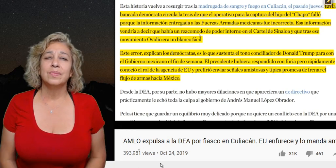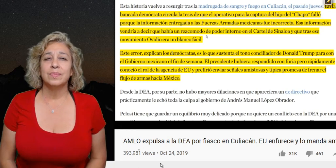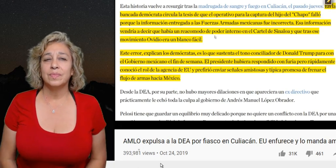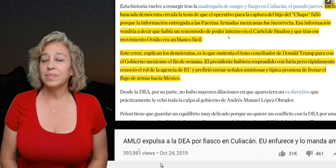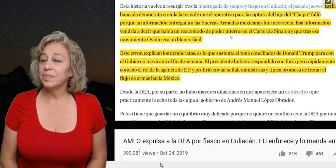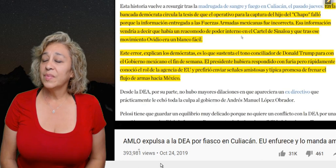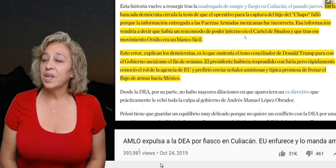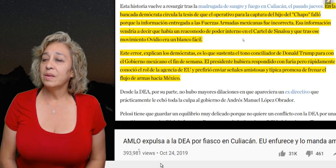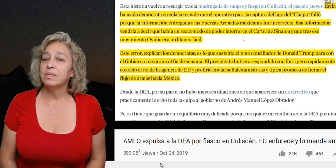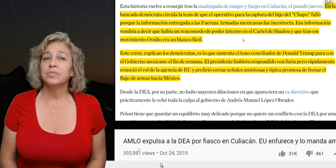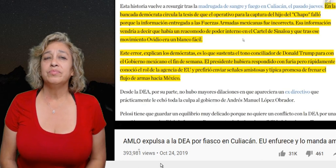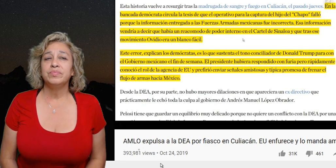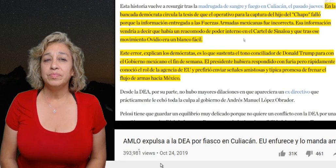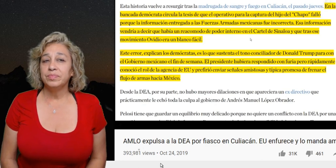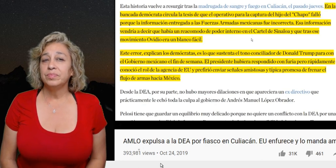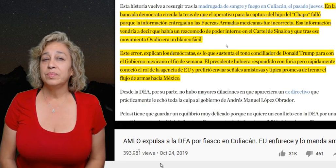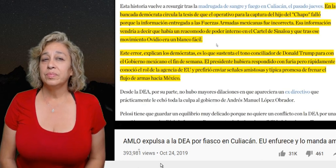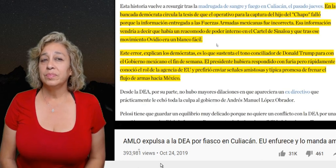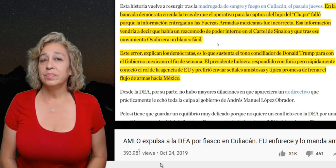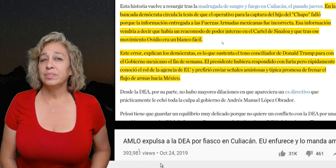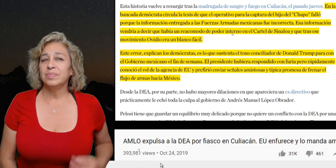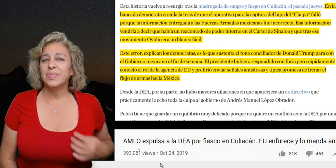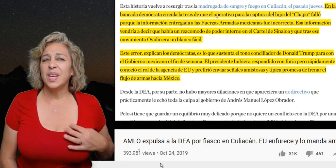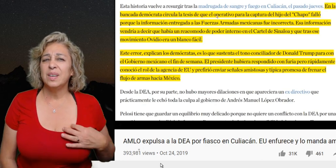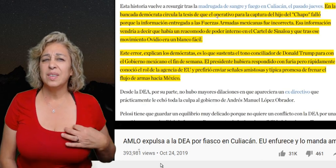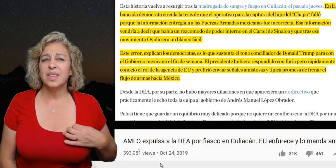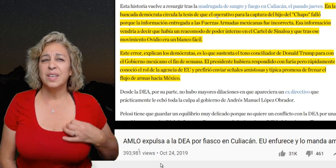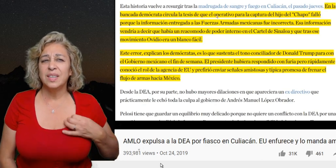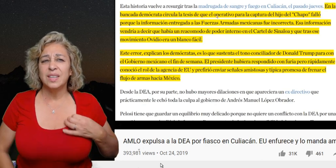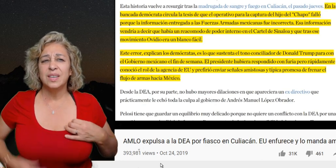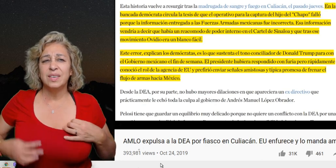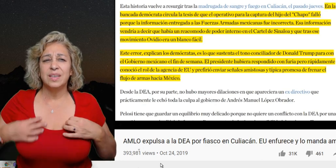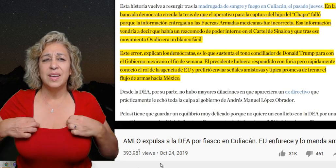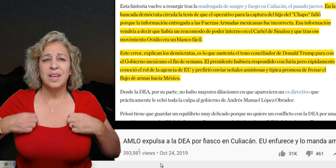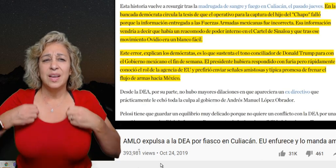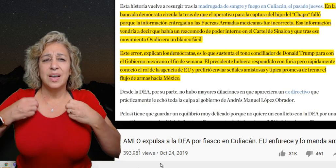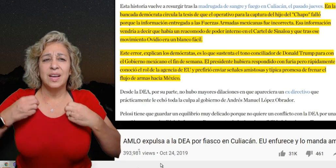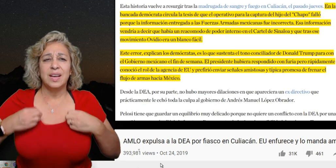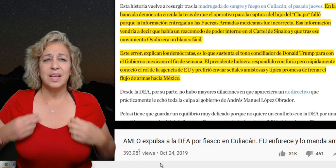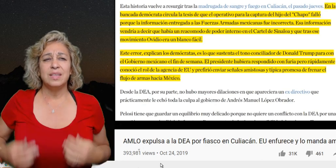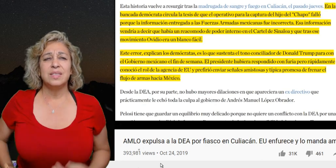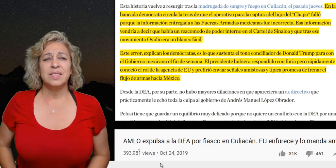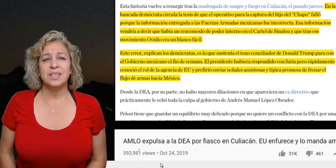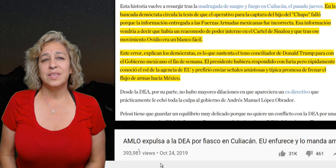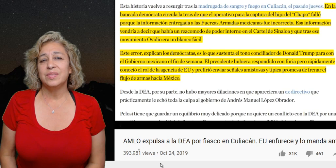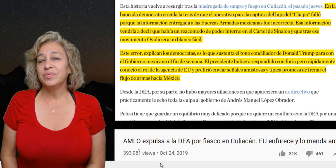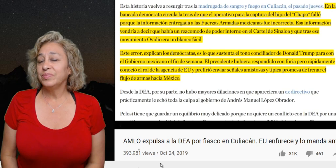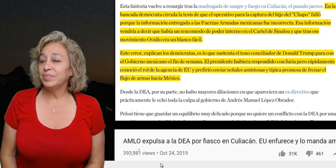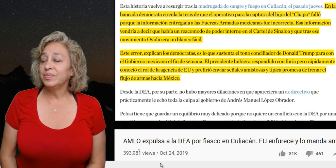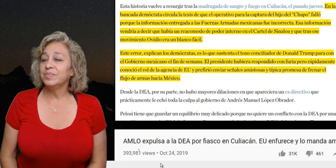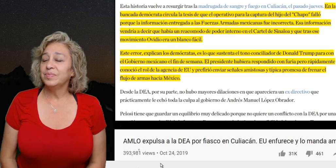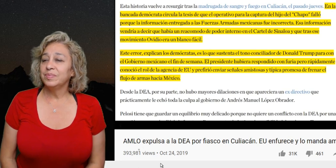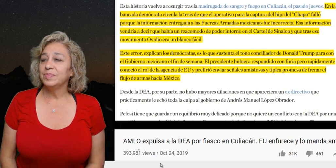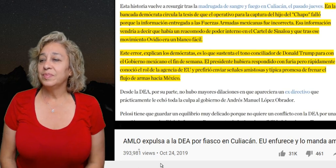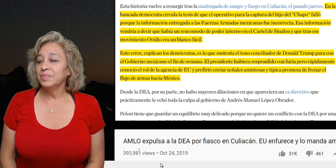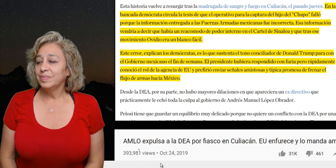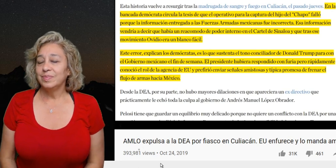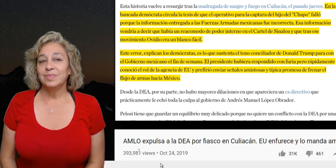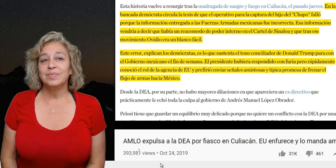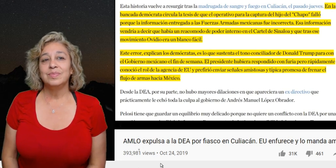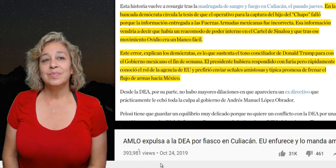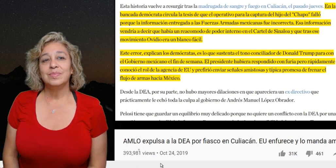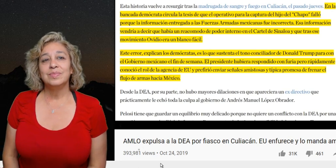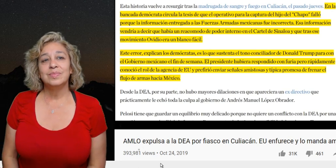un reacomodo de poder interno en el cártel de Sinaloa y que tras ese movimiento Ovidio era un blanco fácil. O sea, la DEA participó de entrada en la